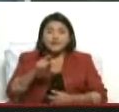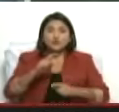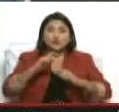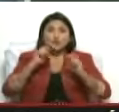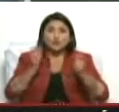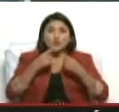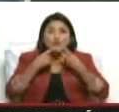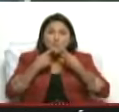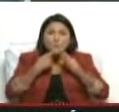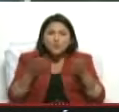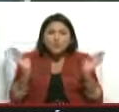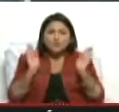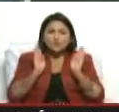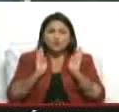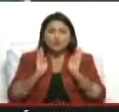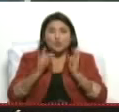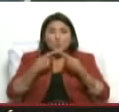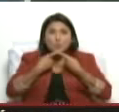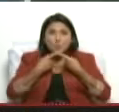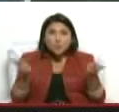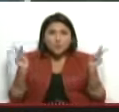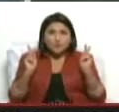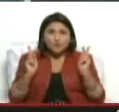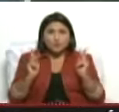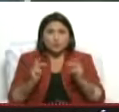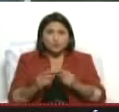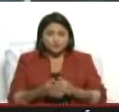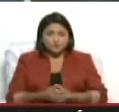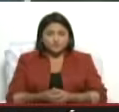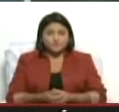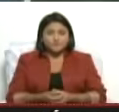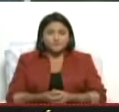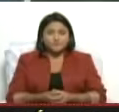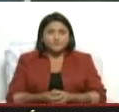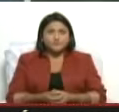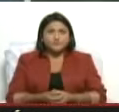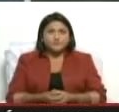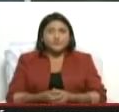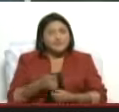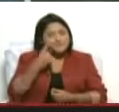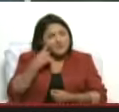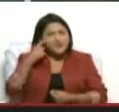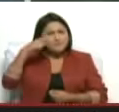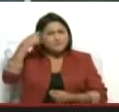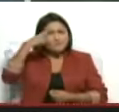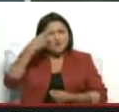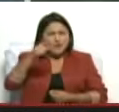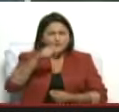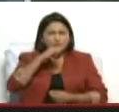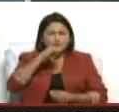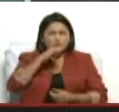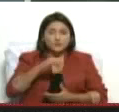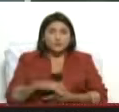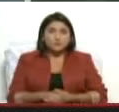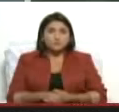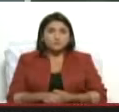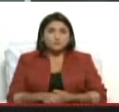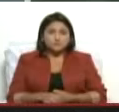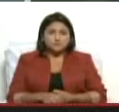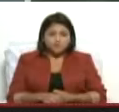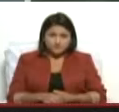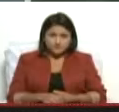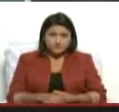vean los videos ante la Corte Interamericana de Derechos Humanos donde está el histrionismo de por